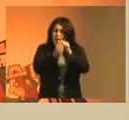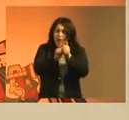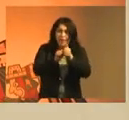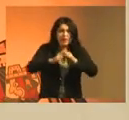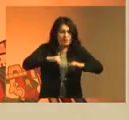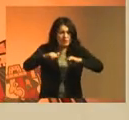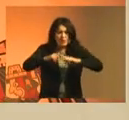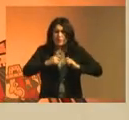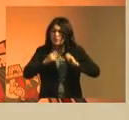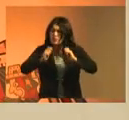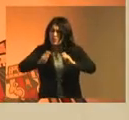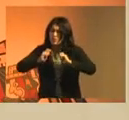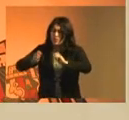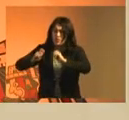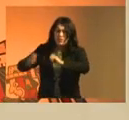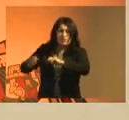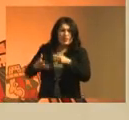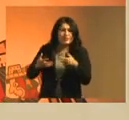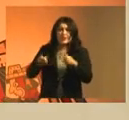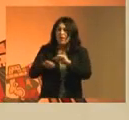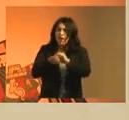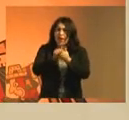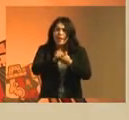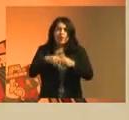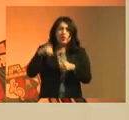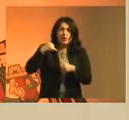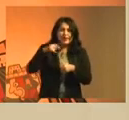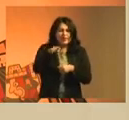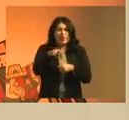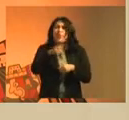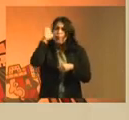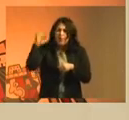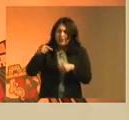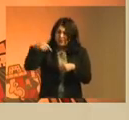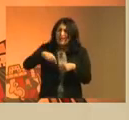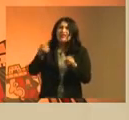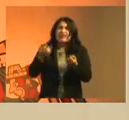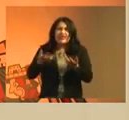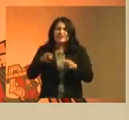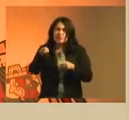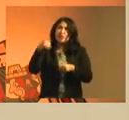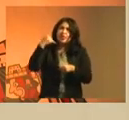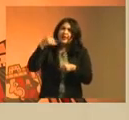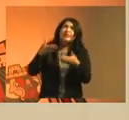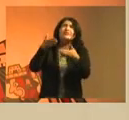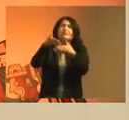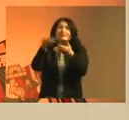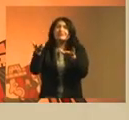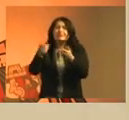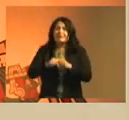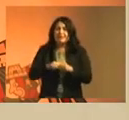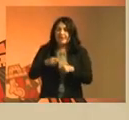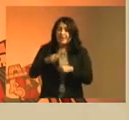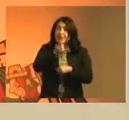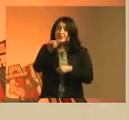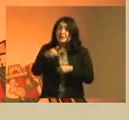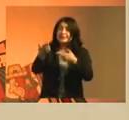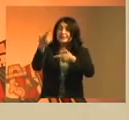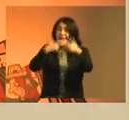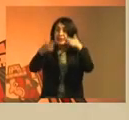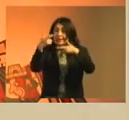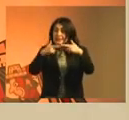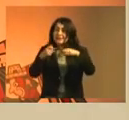tierra y está haciendo una revolución en yucatán que está haciendo en morelos tú eres y bueno felipe carrillo puerto se regresa a yucatán